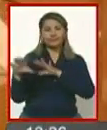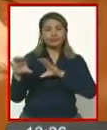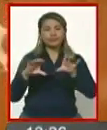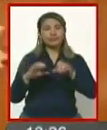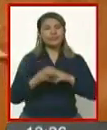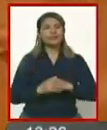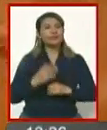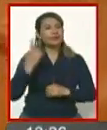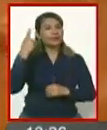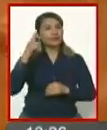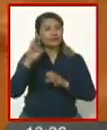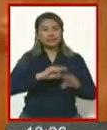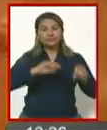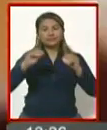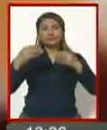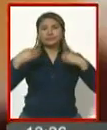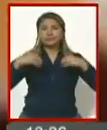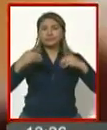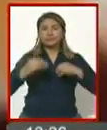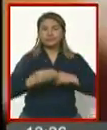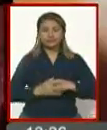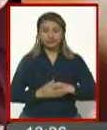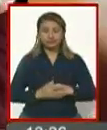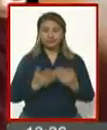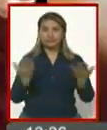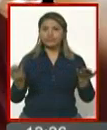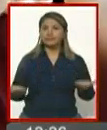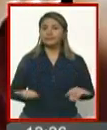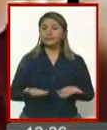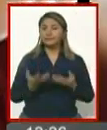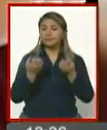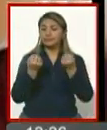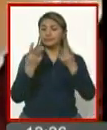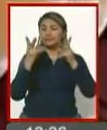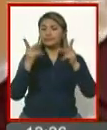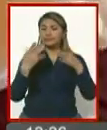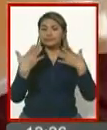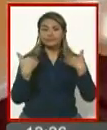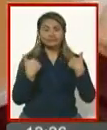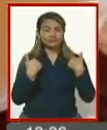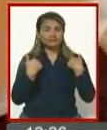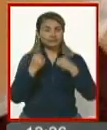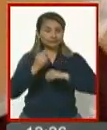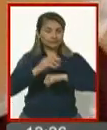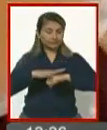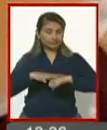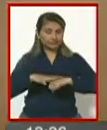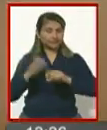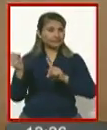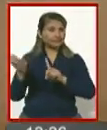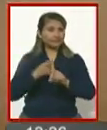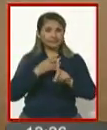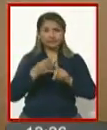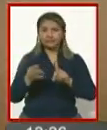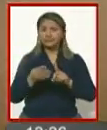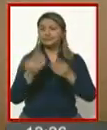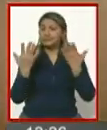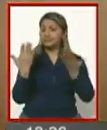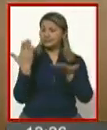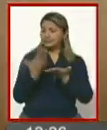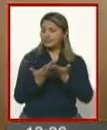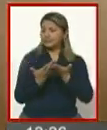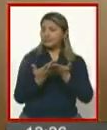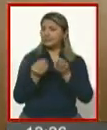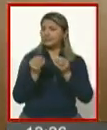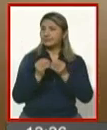operativos correspondientes para los traslados de los mercados, donde varios colegas han salido heridos, golpeados, donde han llegado a